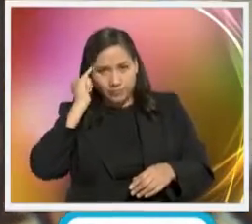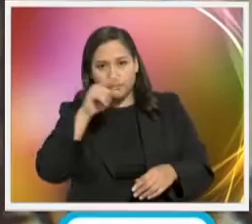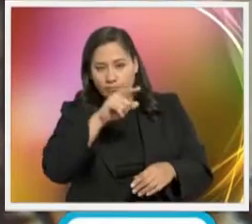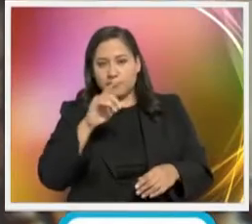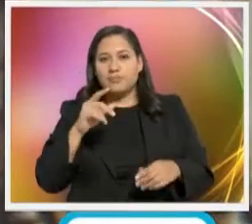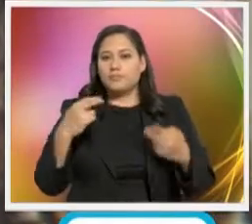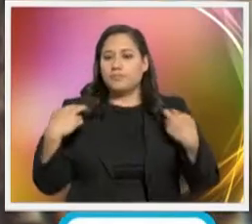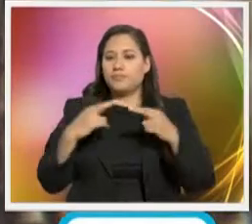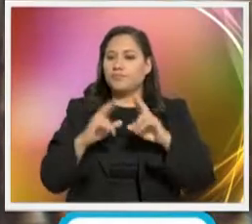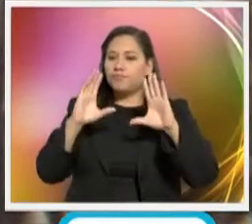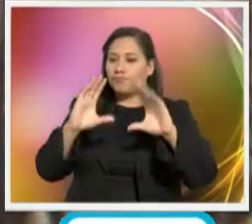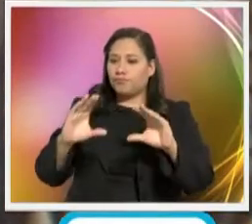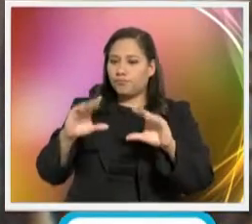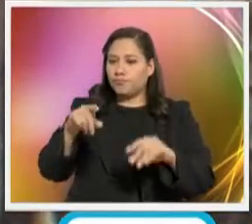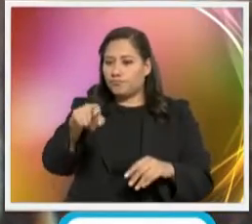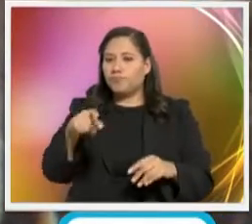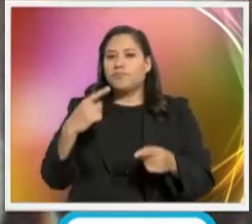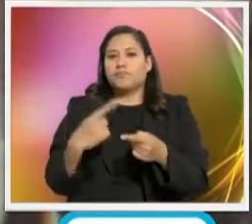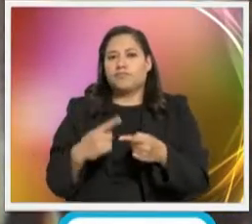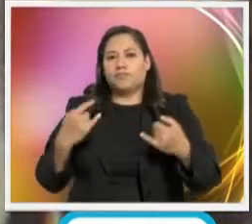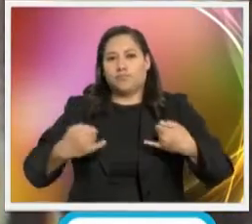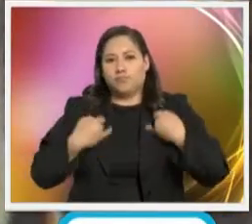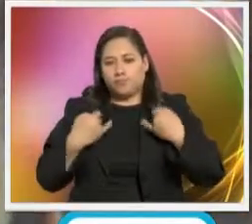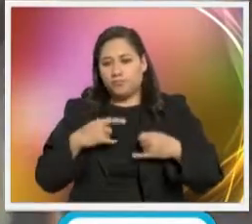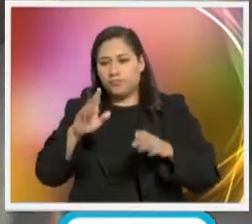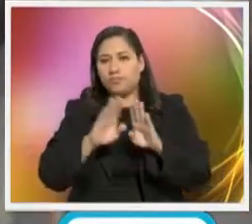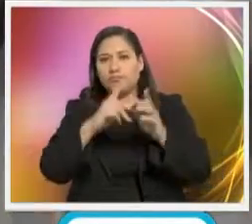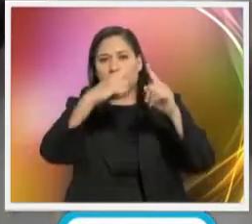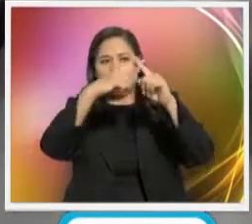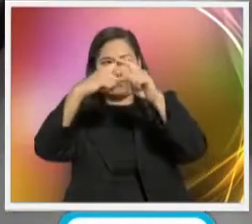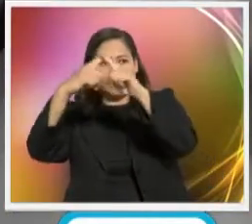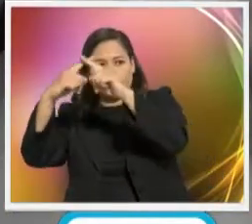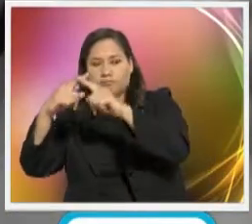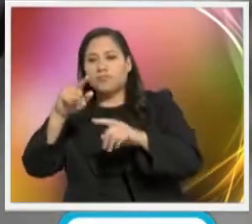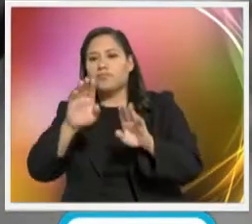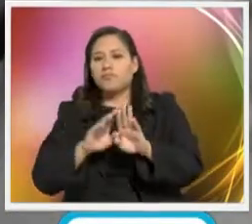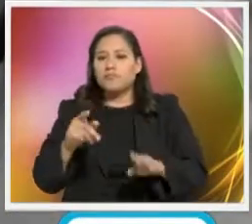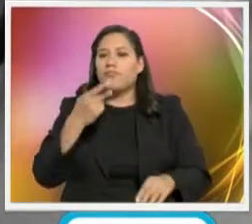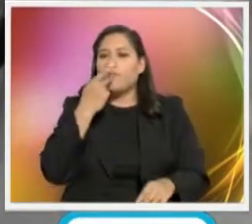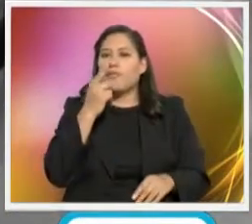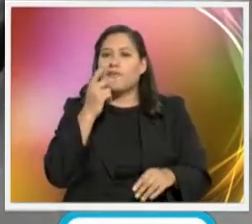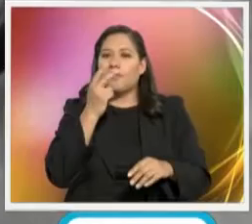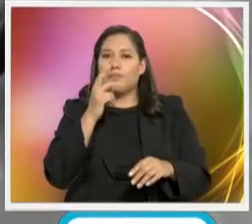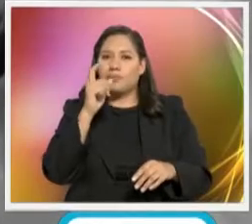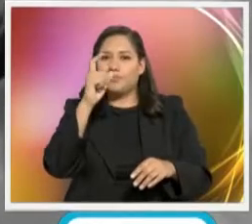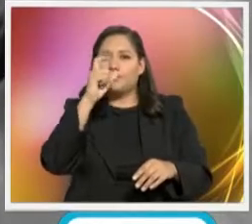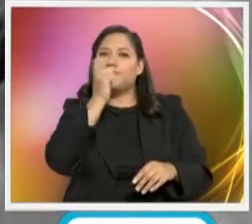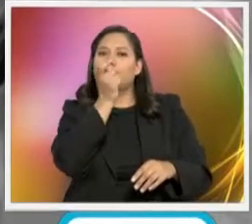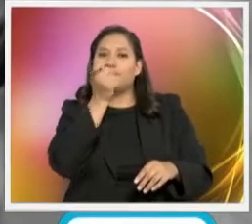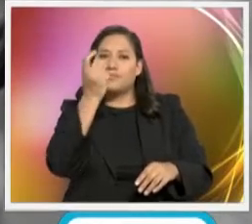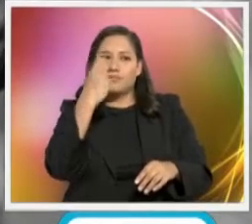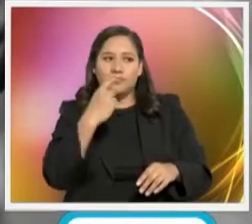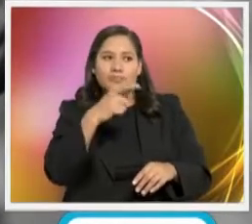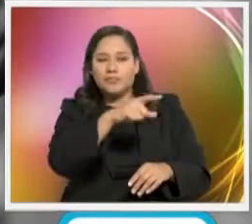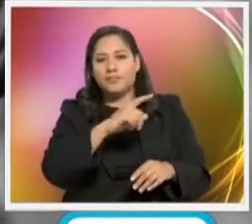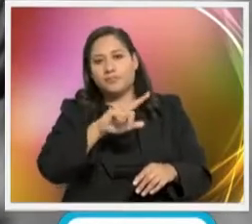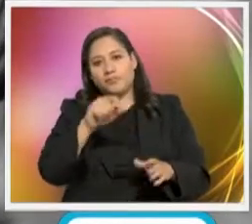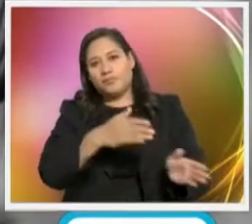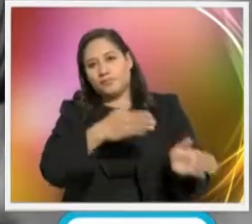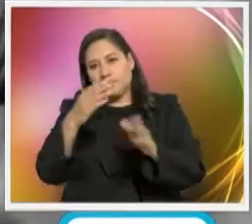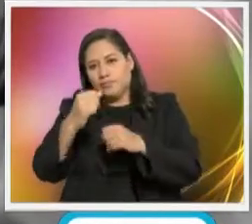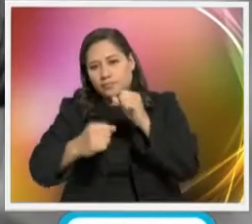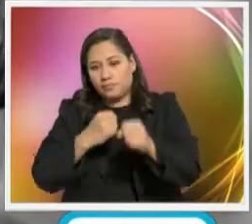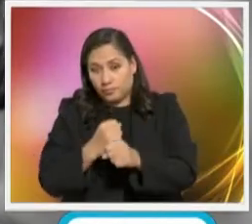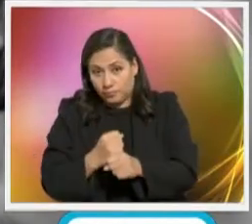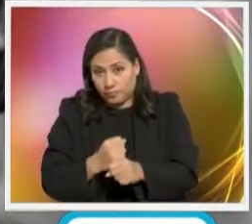un maestro dándole instrucción a los jóvenes con los glifos de estos del habla. Y mira, ya nos brincamos unos añitos. Nos brincamos unos añitos. Sí. Pensemos